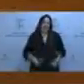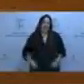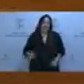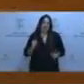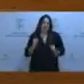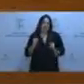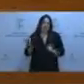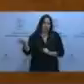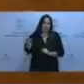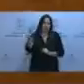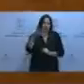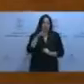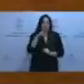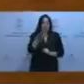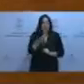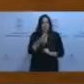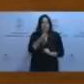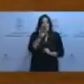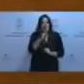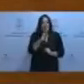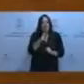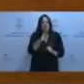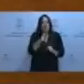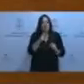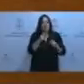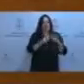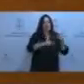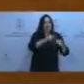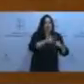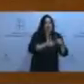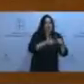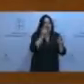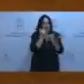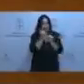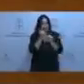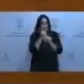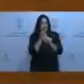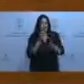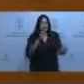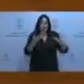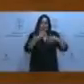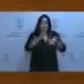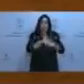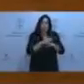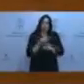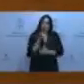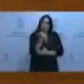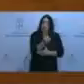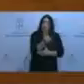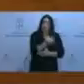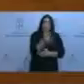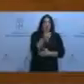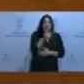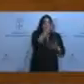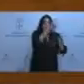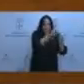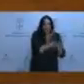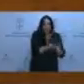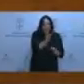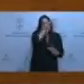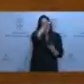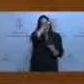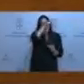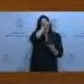porque sigue sin ayudar a la conciliación de la vida familiar y laboral y, sobre todo y ante todo, porque usted se niega a integrar esta etapa en